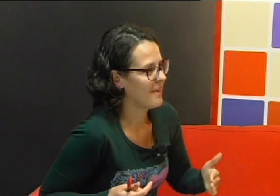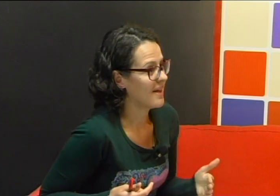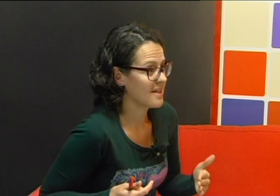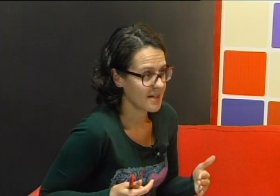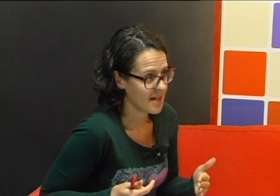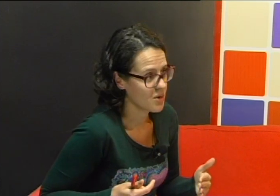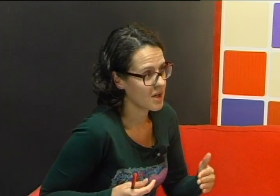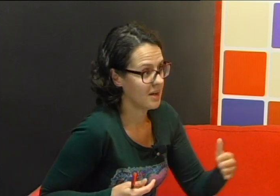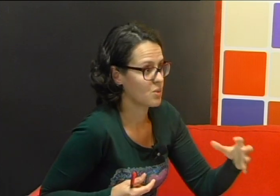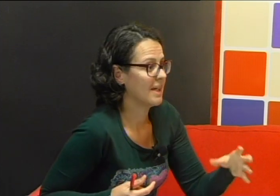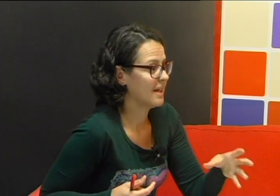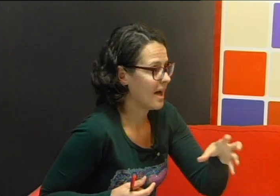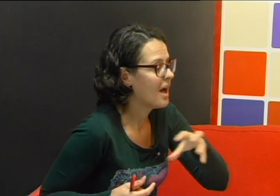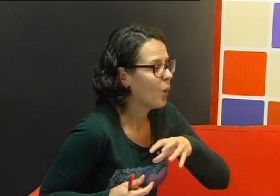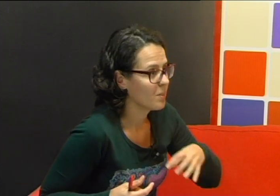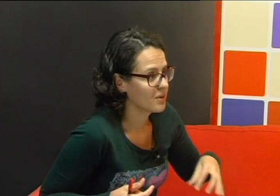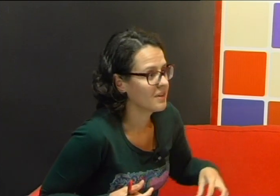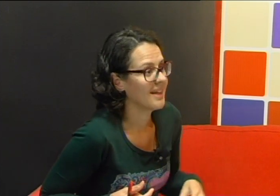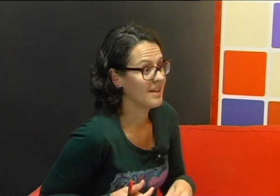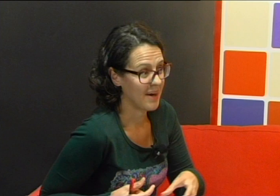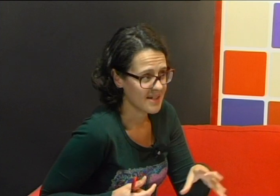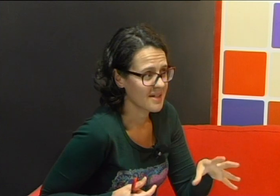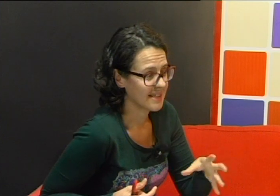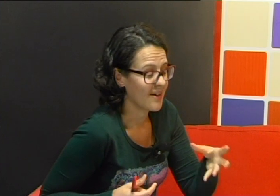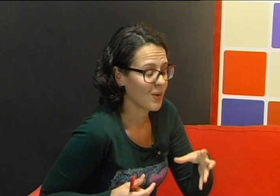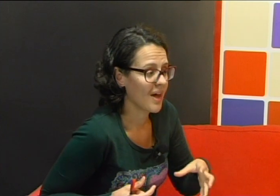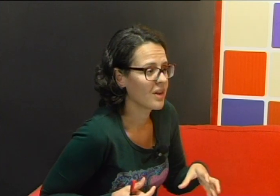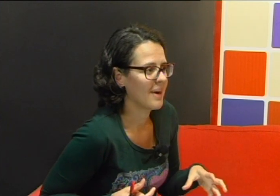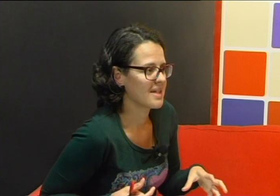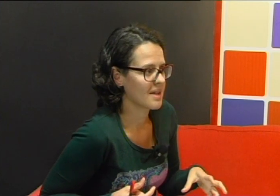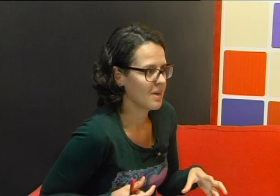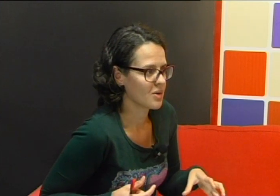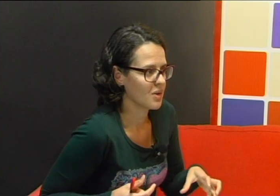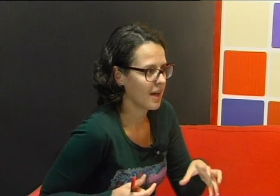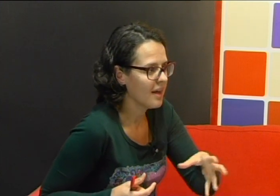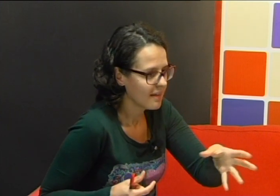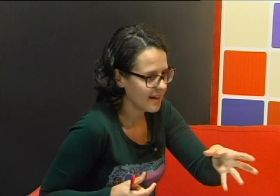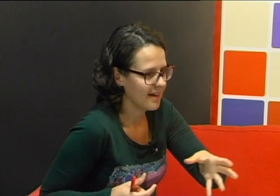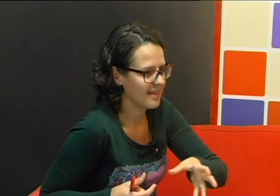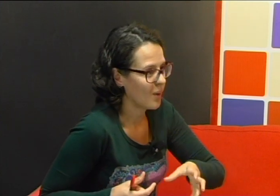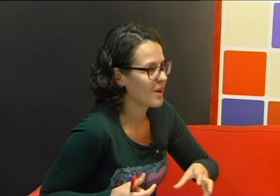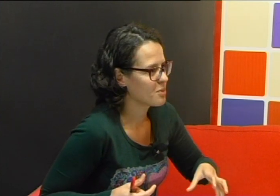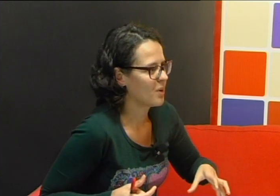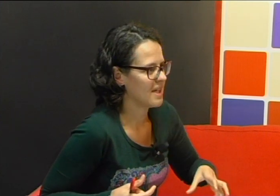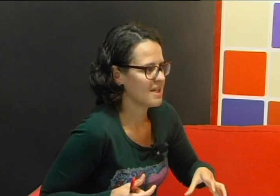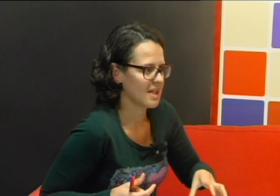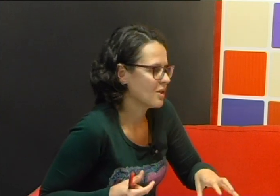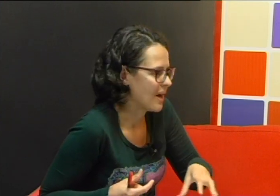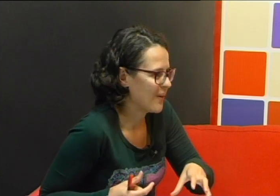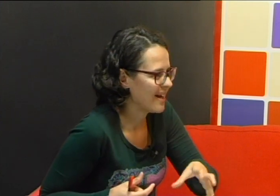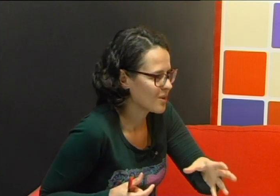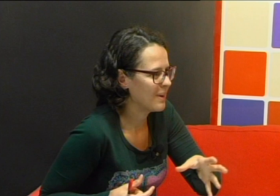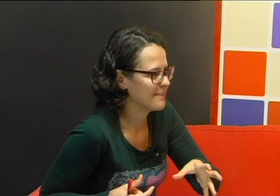panorama de hace 10 años que venezuela tenía un montón de países que estaba rodeado de países amigos no de gobiernos progresistas